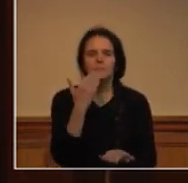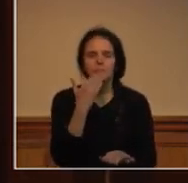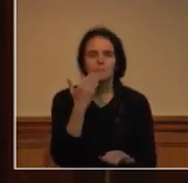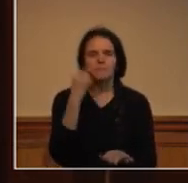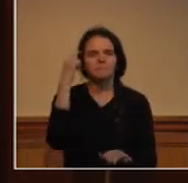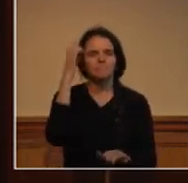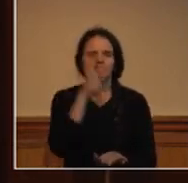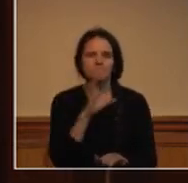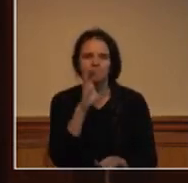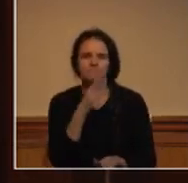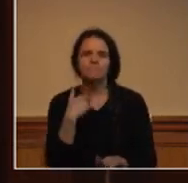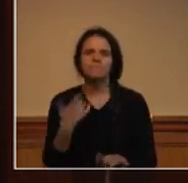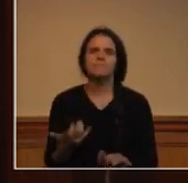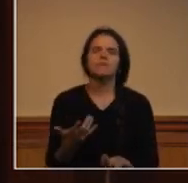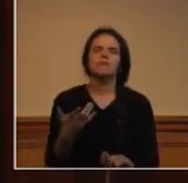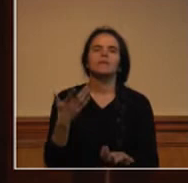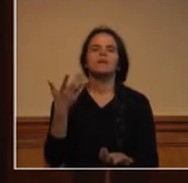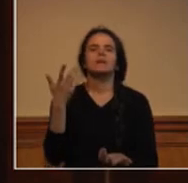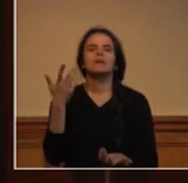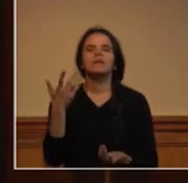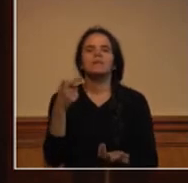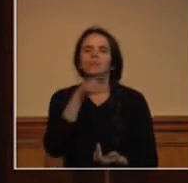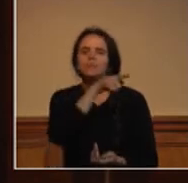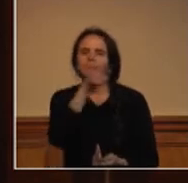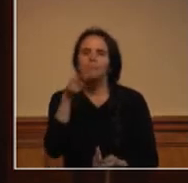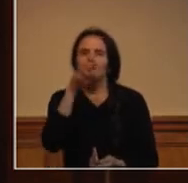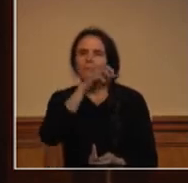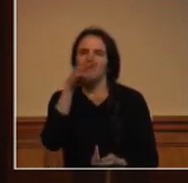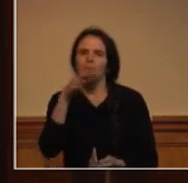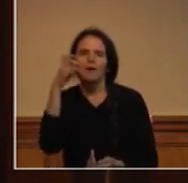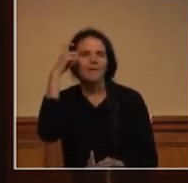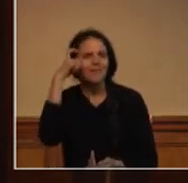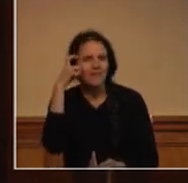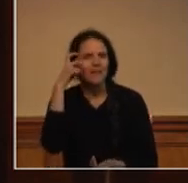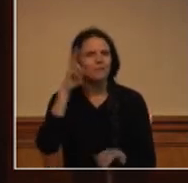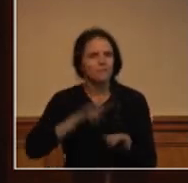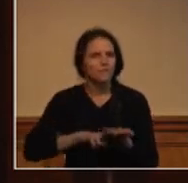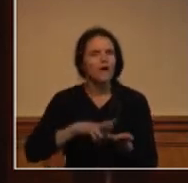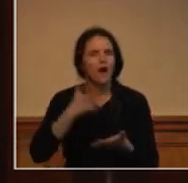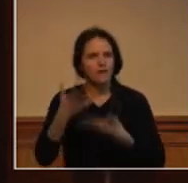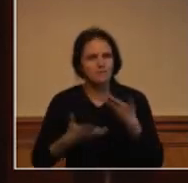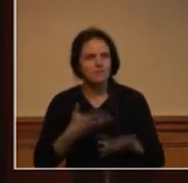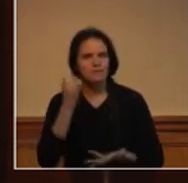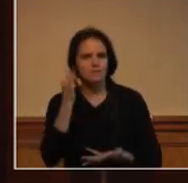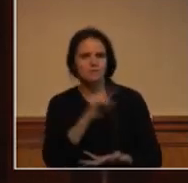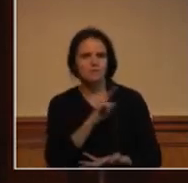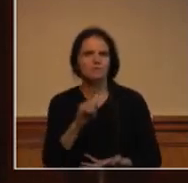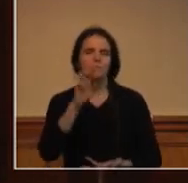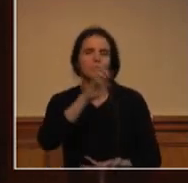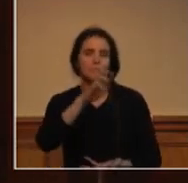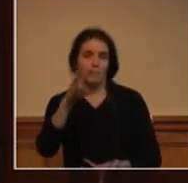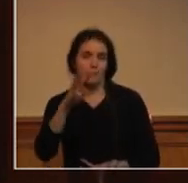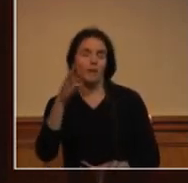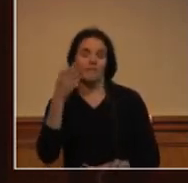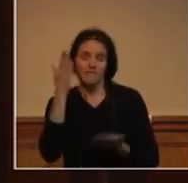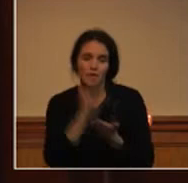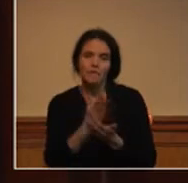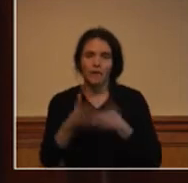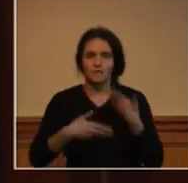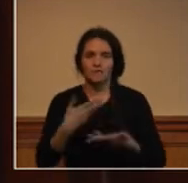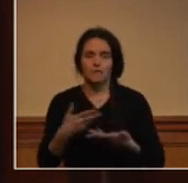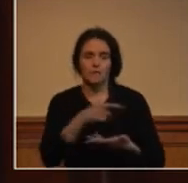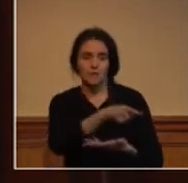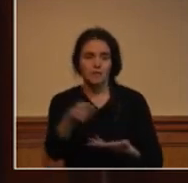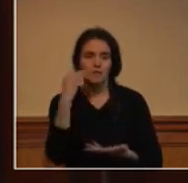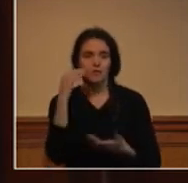poquito las creencias, como qué es lo que los padres creen que tienen que hacer para que los niños aprendan a leer. Y nos